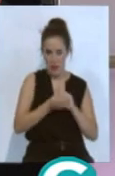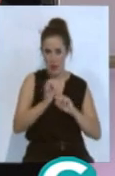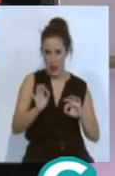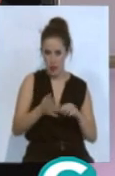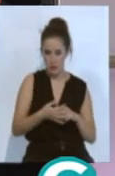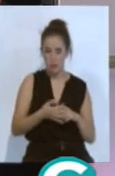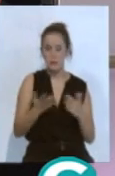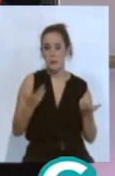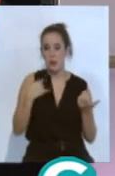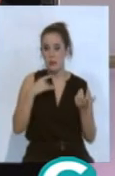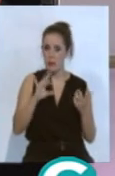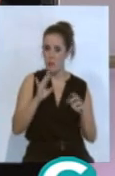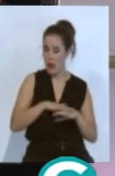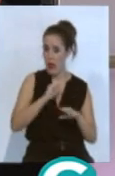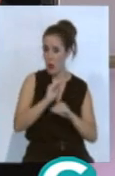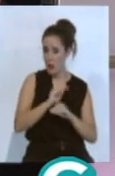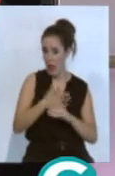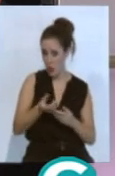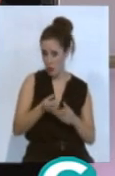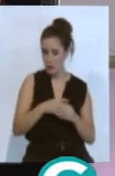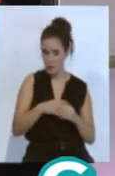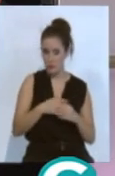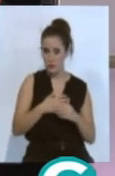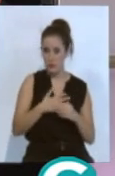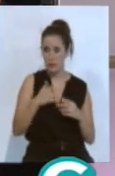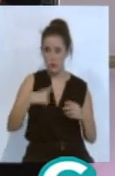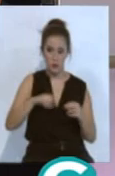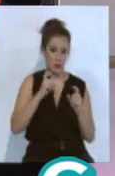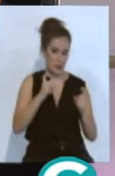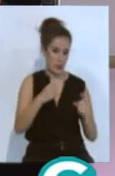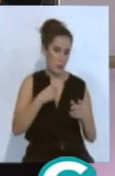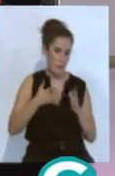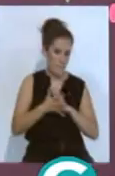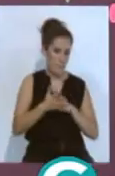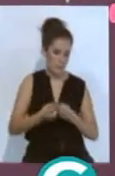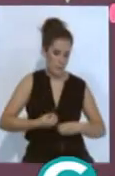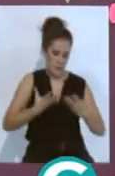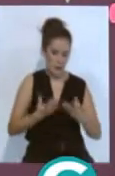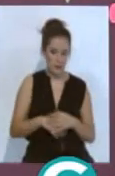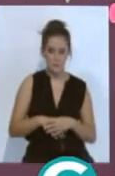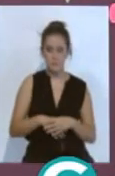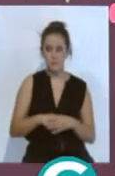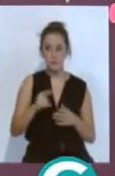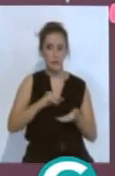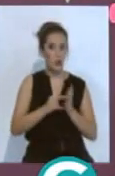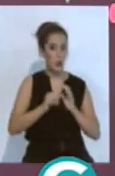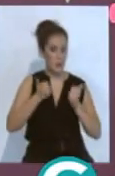¿Entiendes, no? Pero sí para cuidarlo. Es lo que intentamos expresar. Desde luego. ¿Y cuándo empieza el proyecto? ¿Cuándo os ponéis manos a la obra